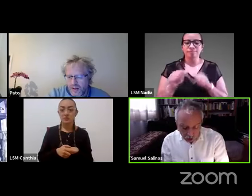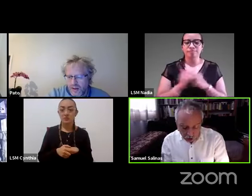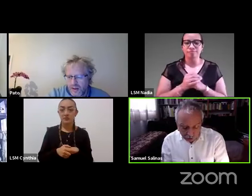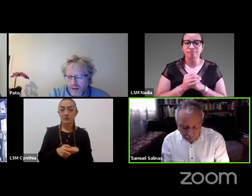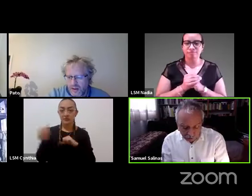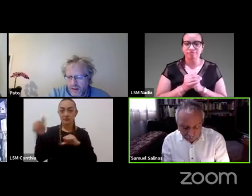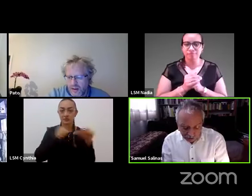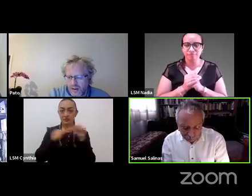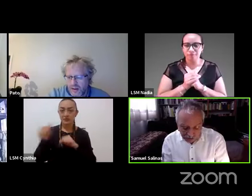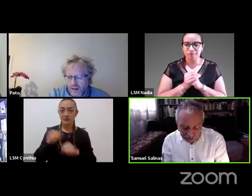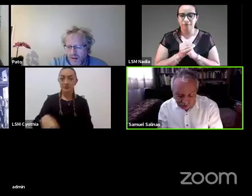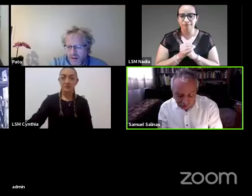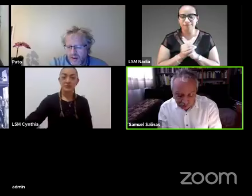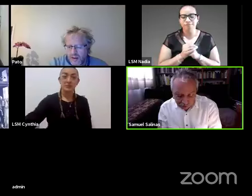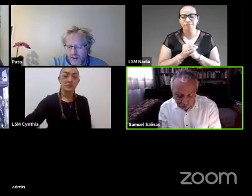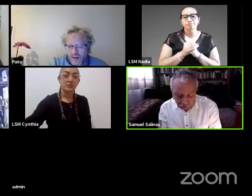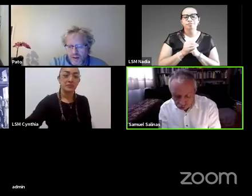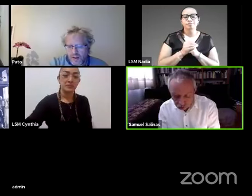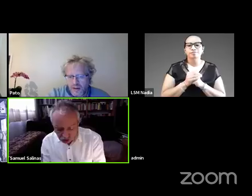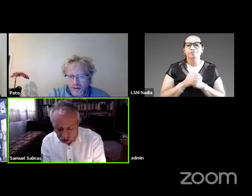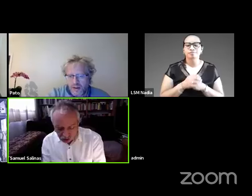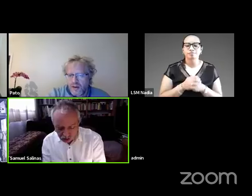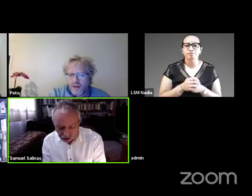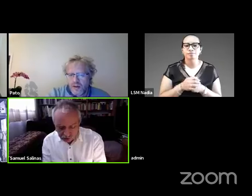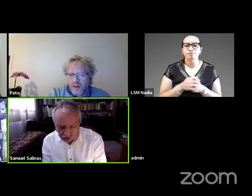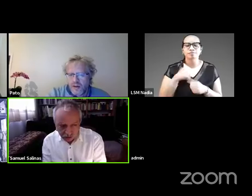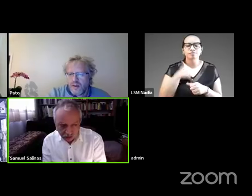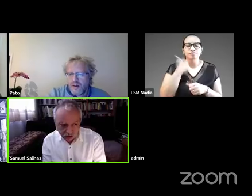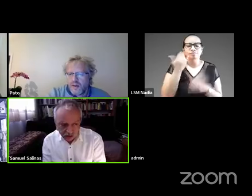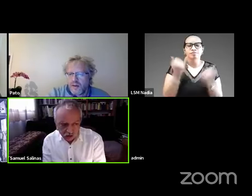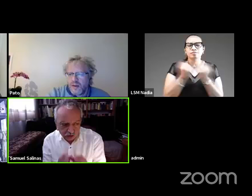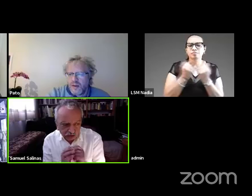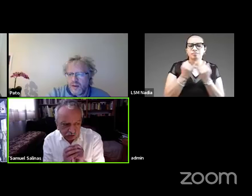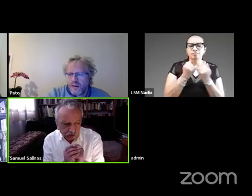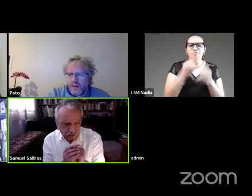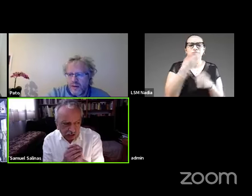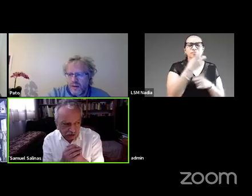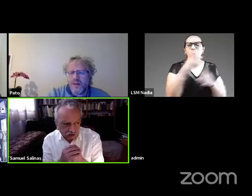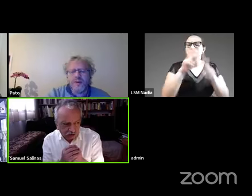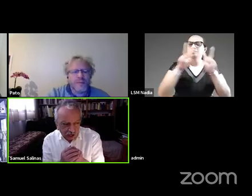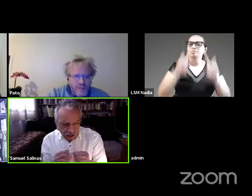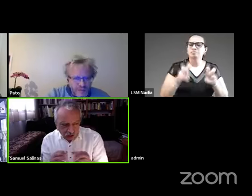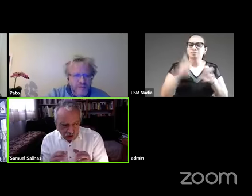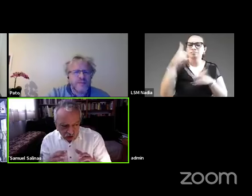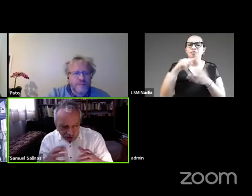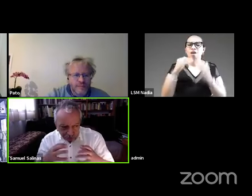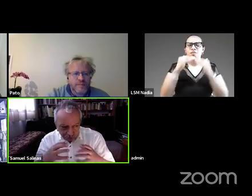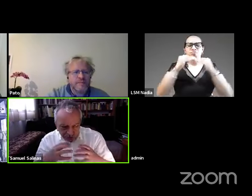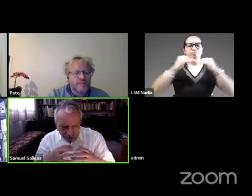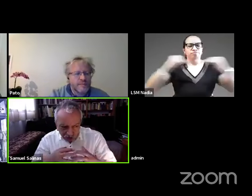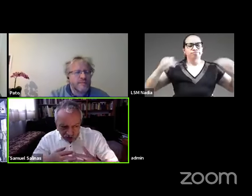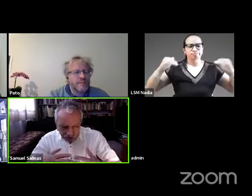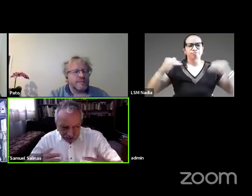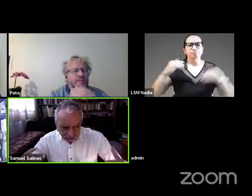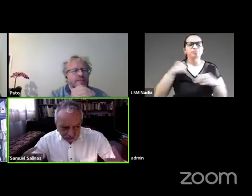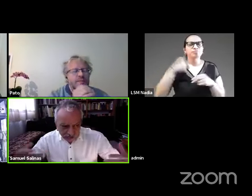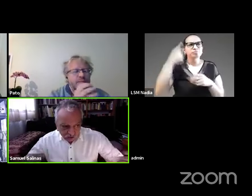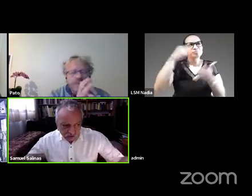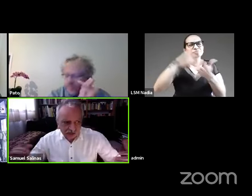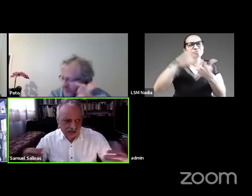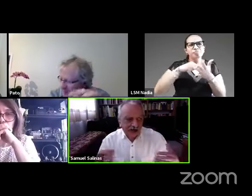Lo, más que me gustaría reaccionar también al tema de los principios democráticos. Yo creo que planteados así